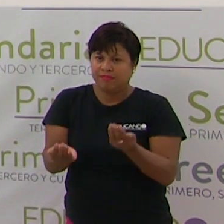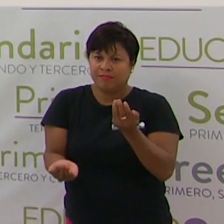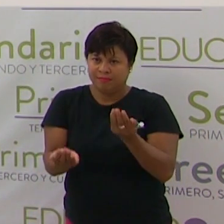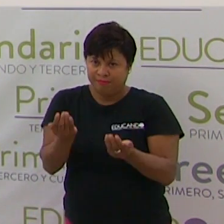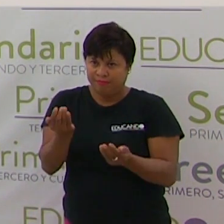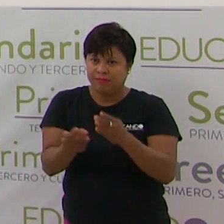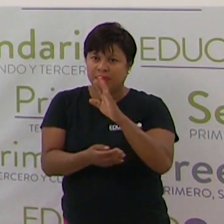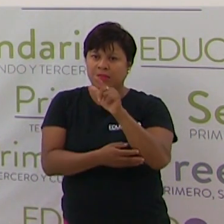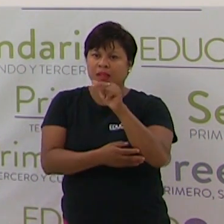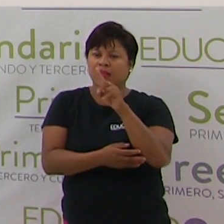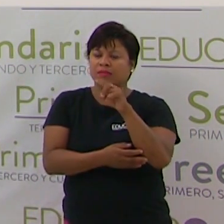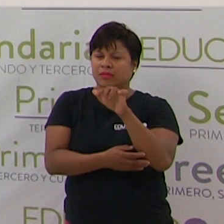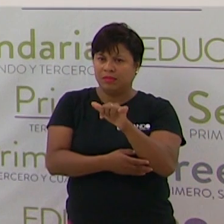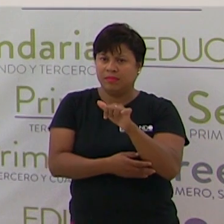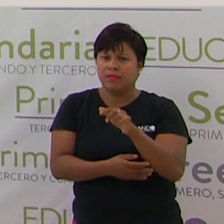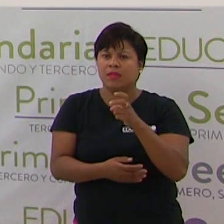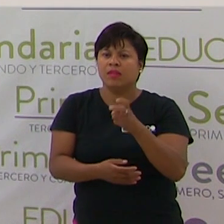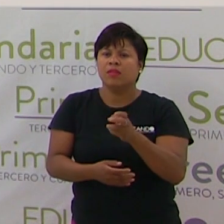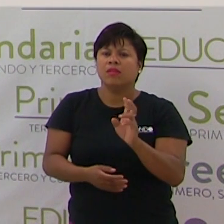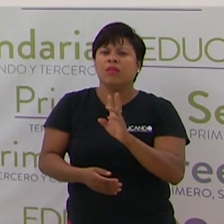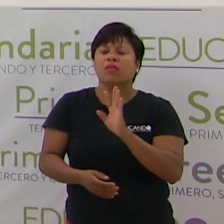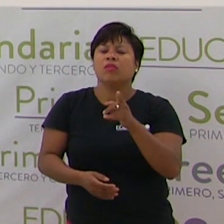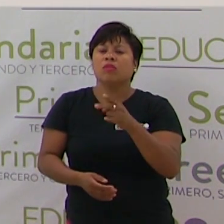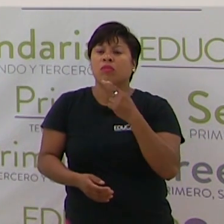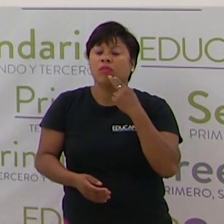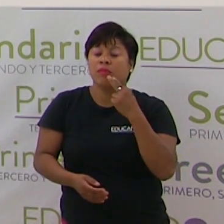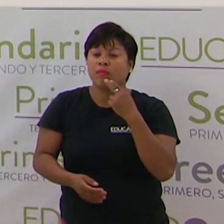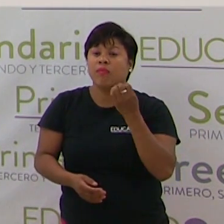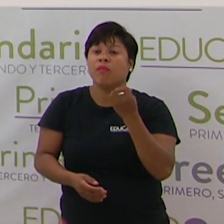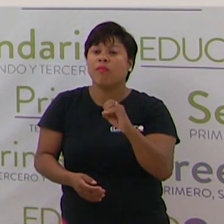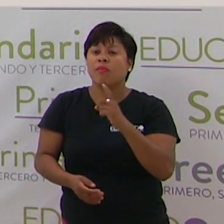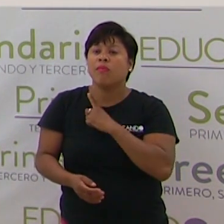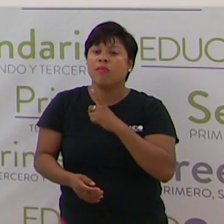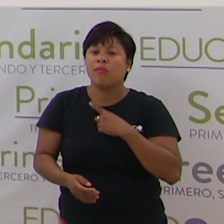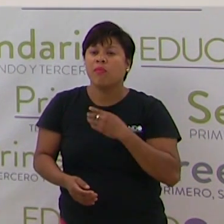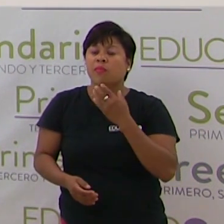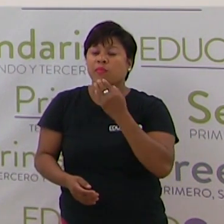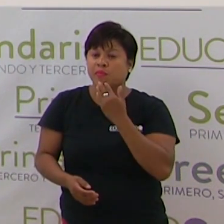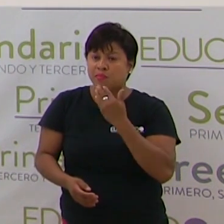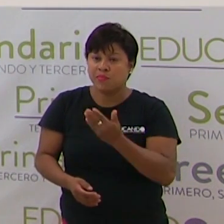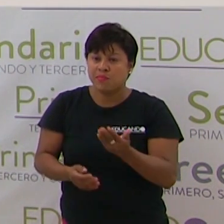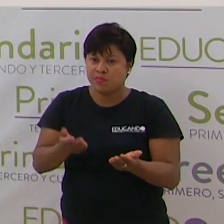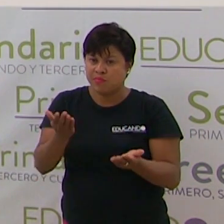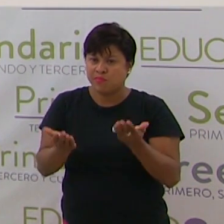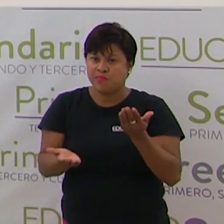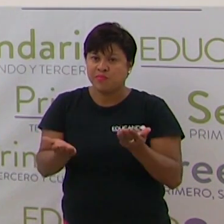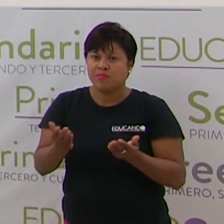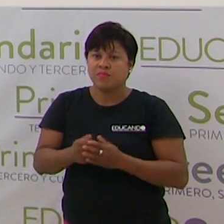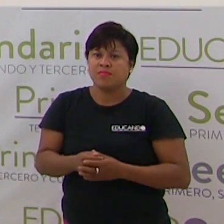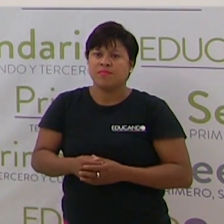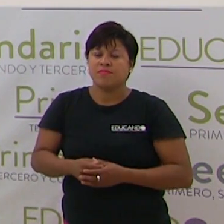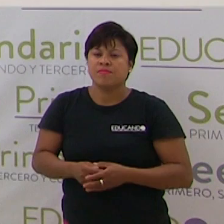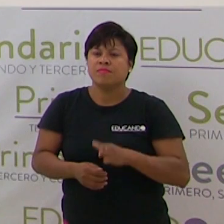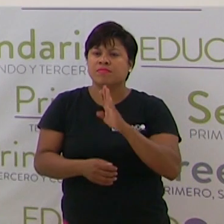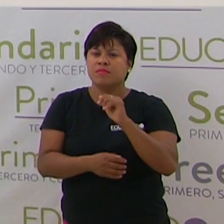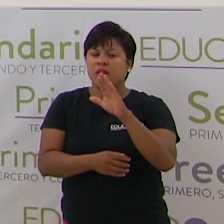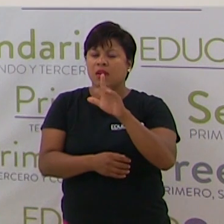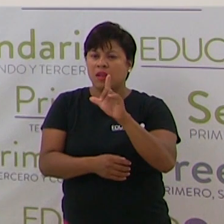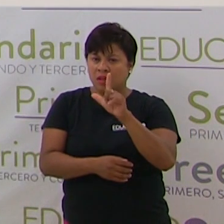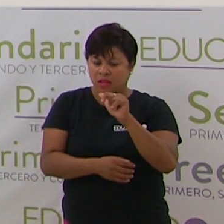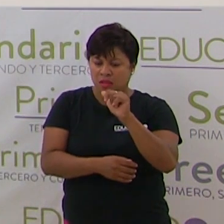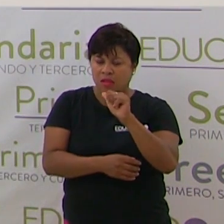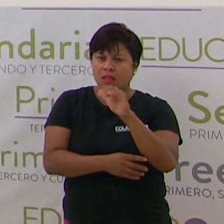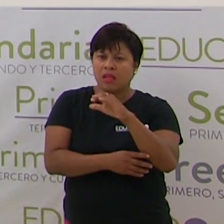balanza. Una balanza, cuando tú la utilices, forzosamente debe de estar, como dice su nombre, balanceada.